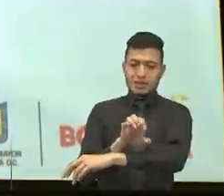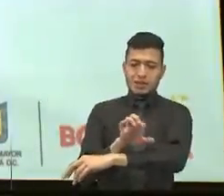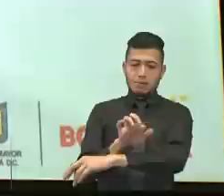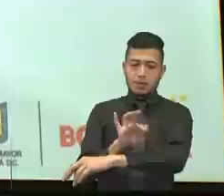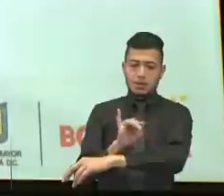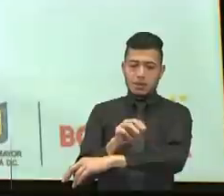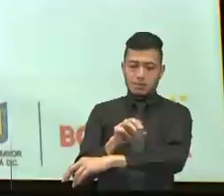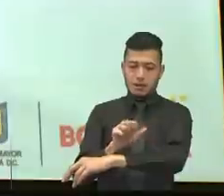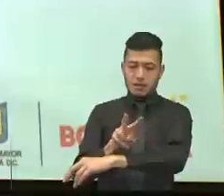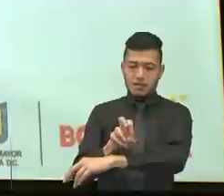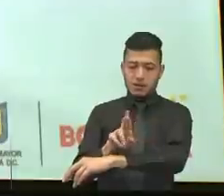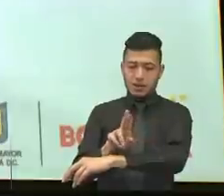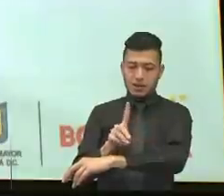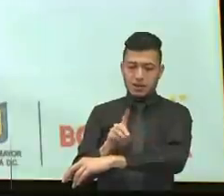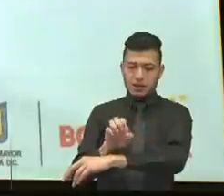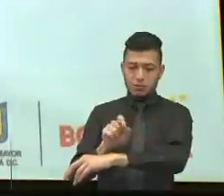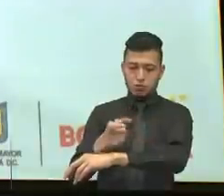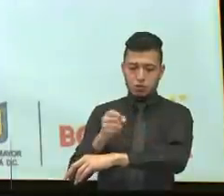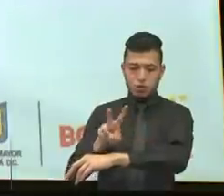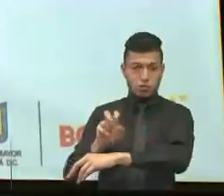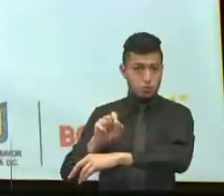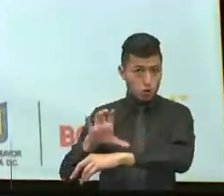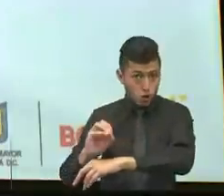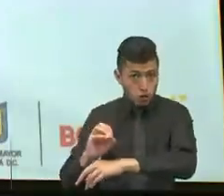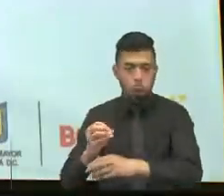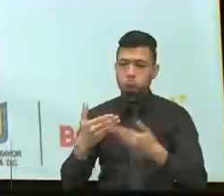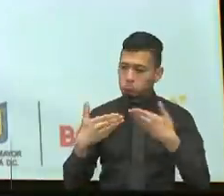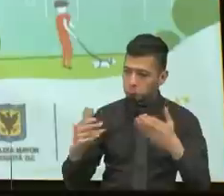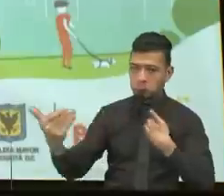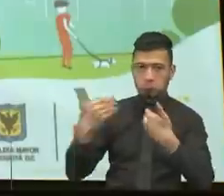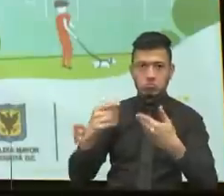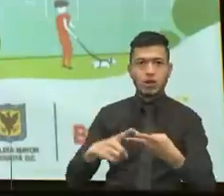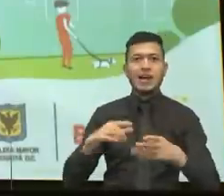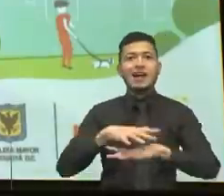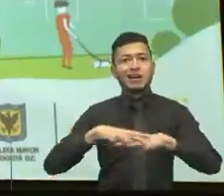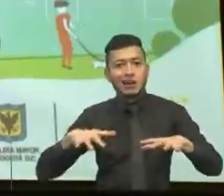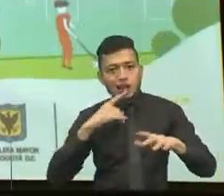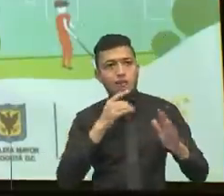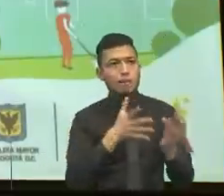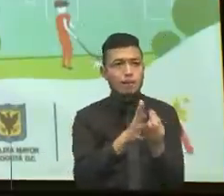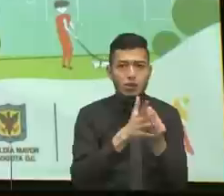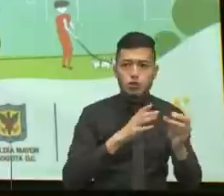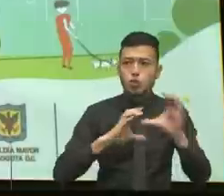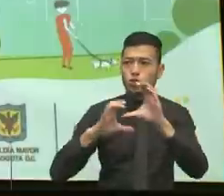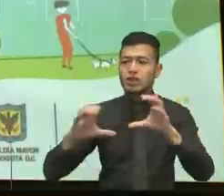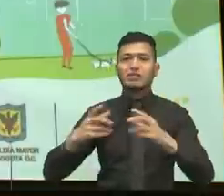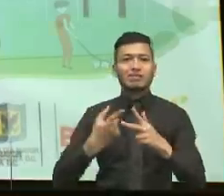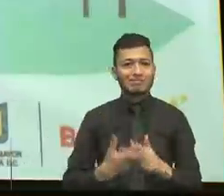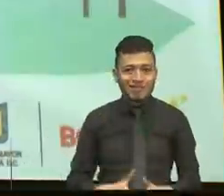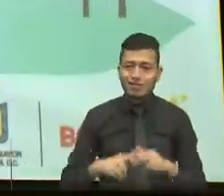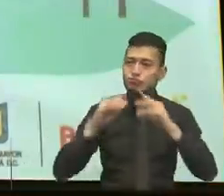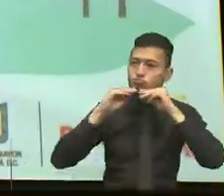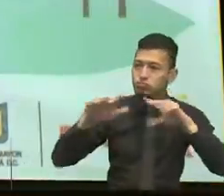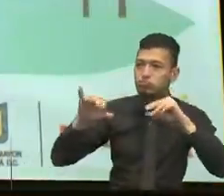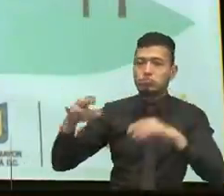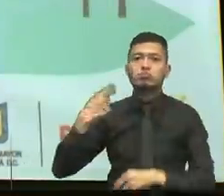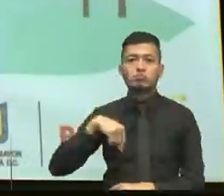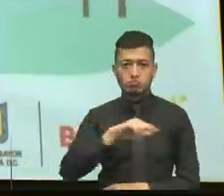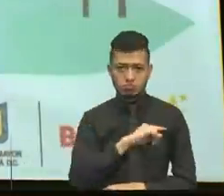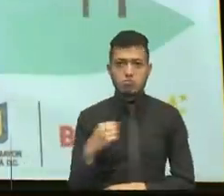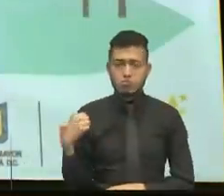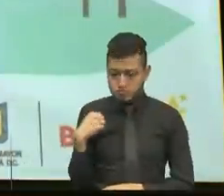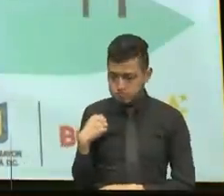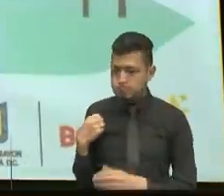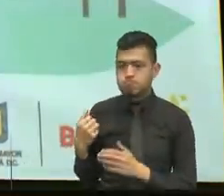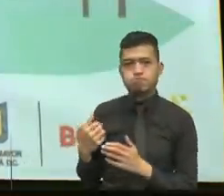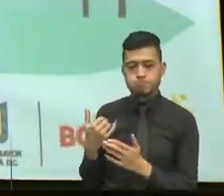disponible, a través de redes y medios de comunicación también haremos talleres. Tenemos toda una caja de herramientas, como lo tuvimos en la